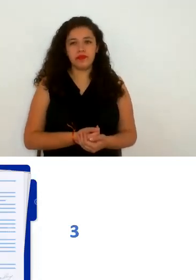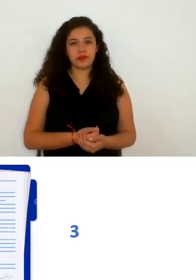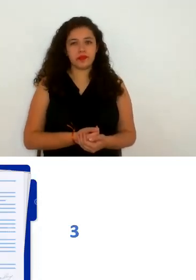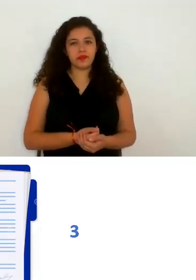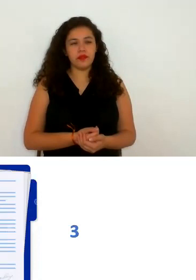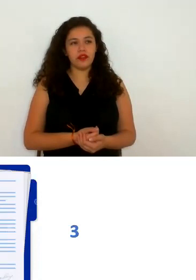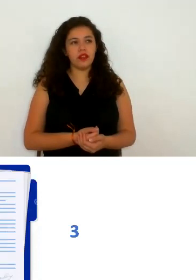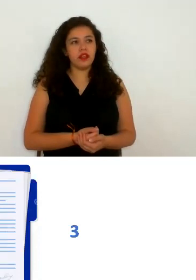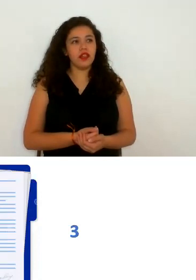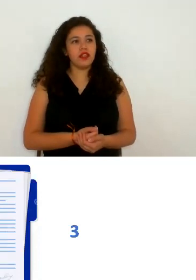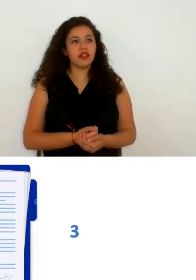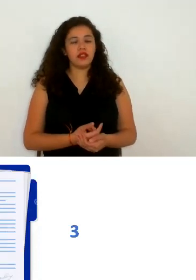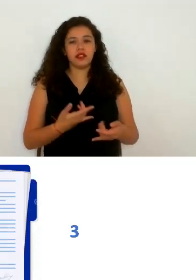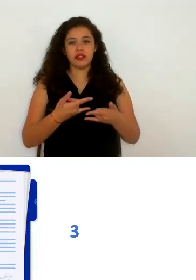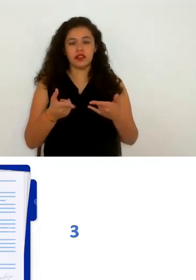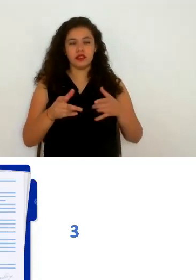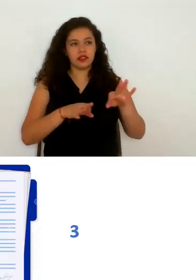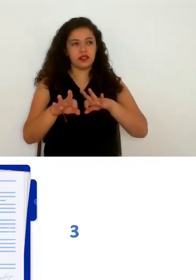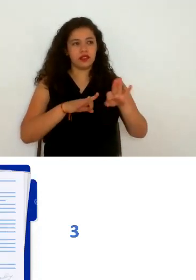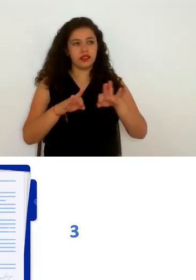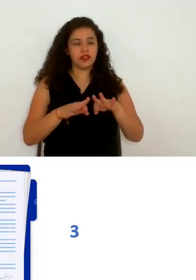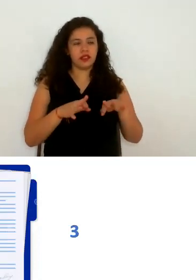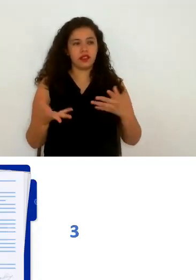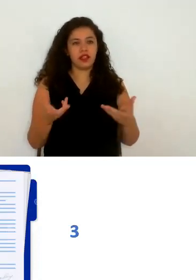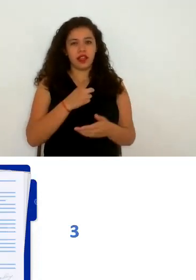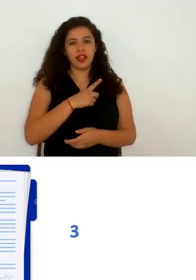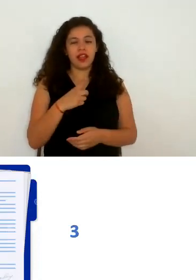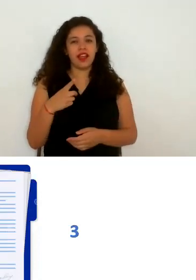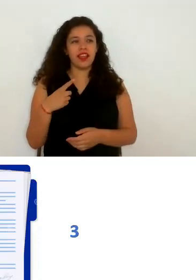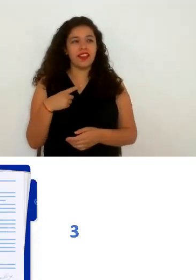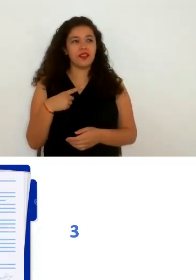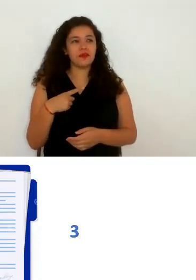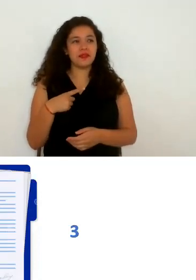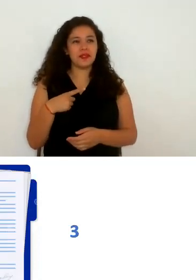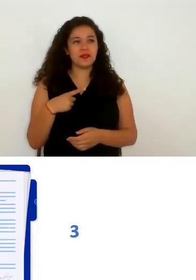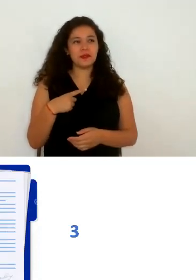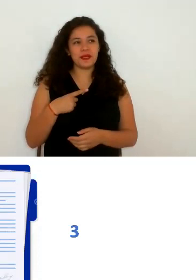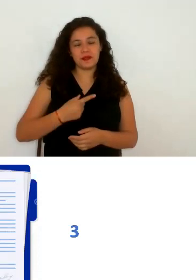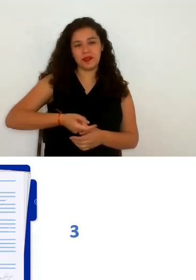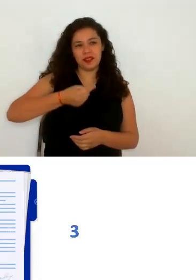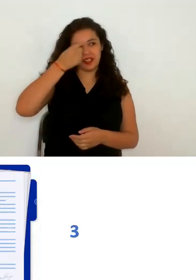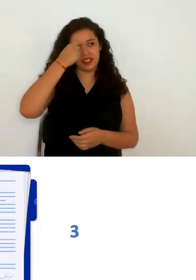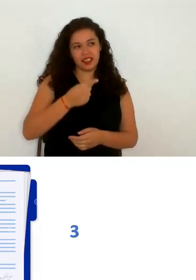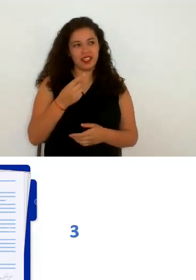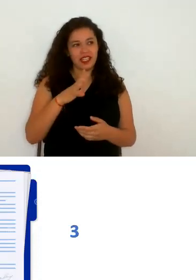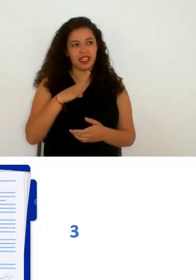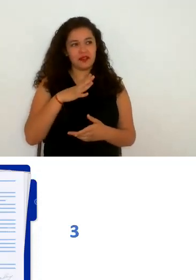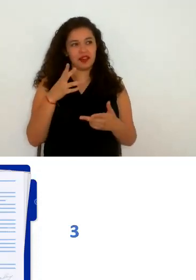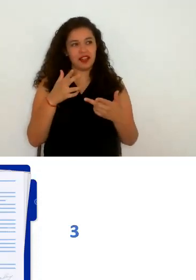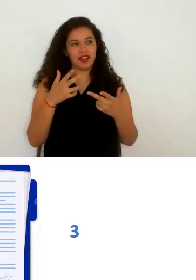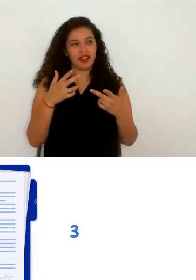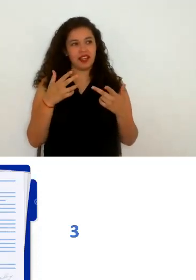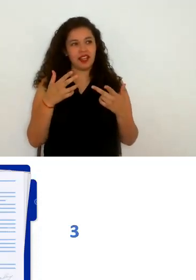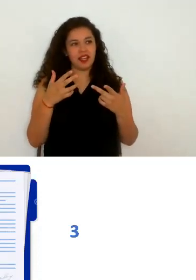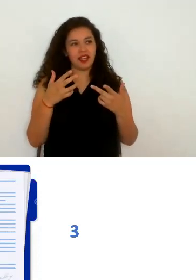Toda la historia laboral la tendrá como pues la atribución el área de recursos humanos, porque